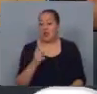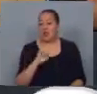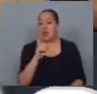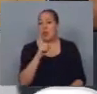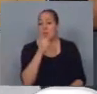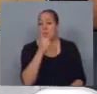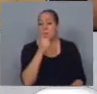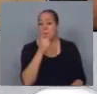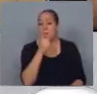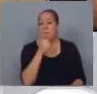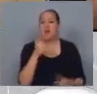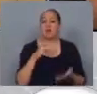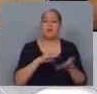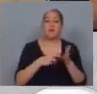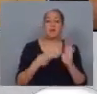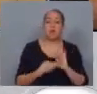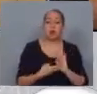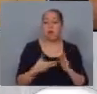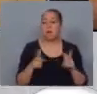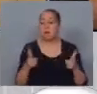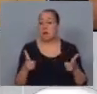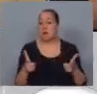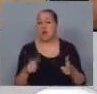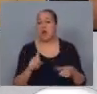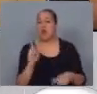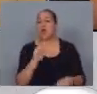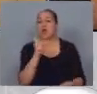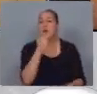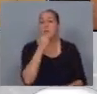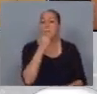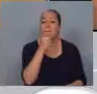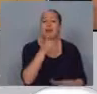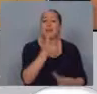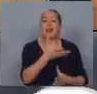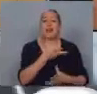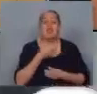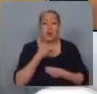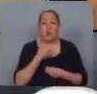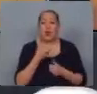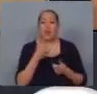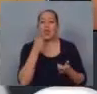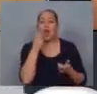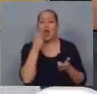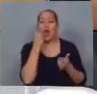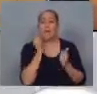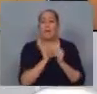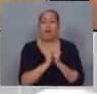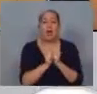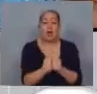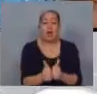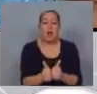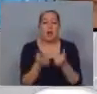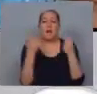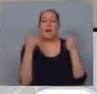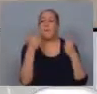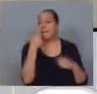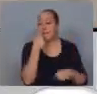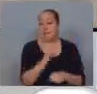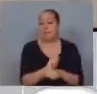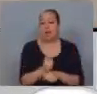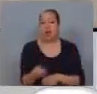que tuviese ningún tipo de inconvenientes no parece que estuviese secuestrada por el hombre que la acompaña paseando un perro